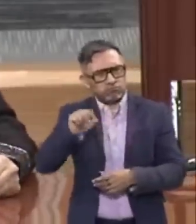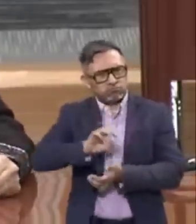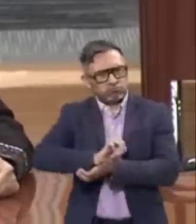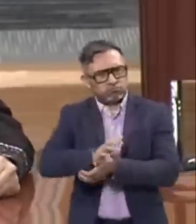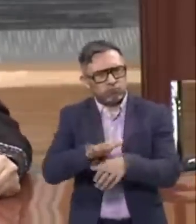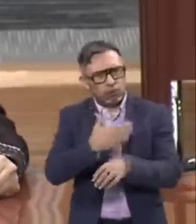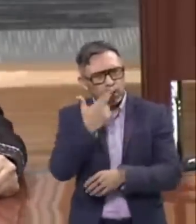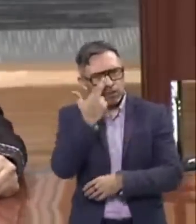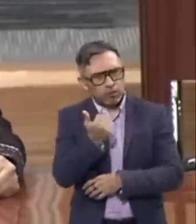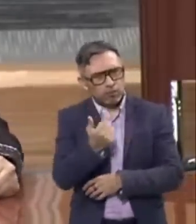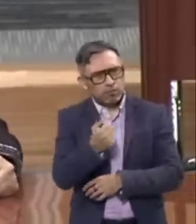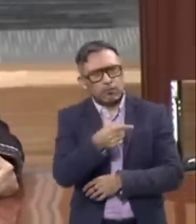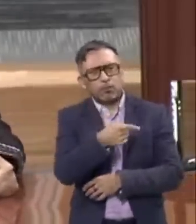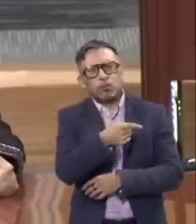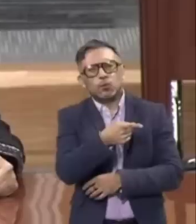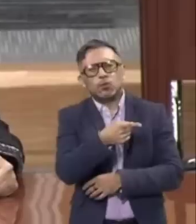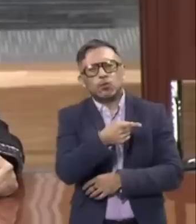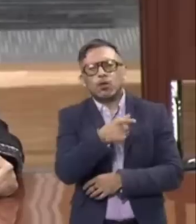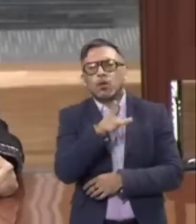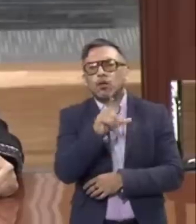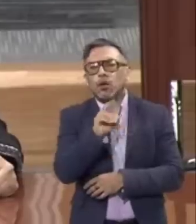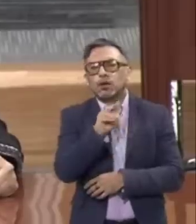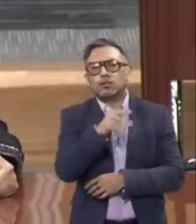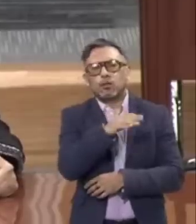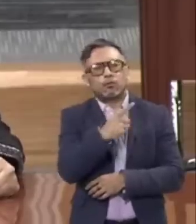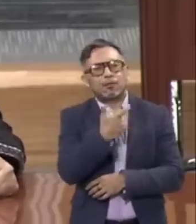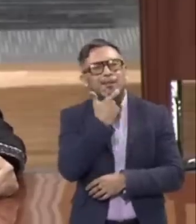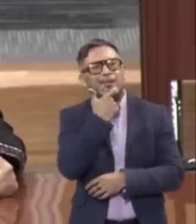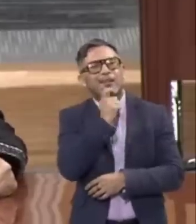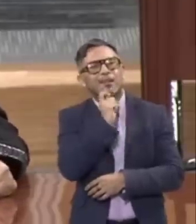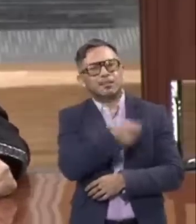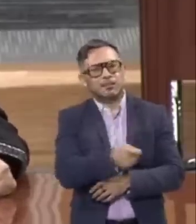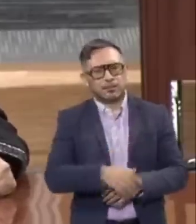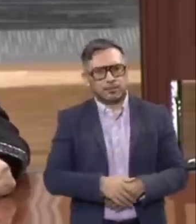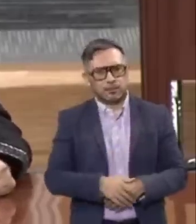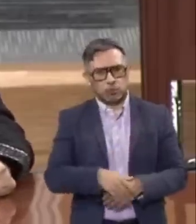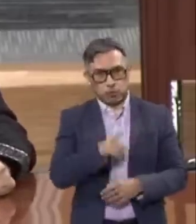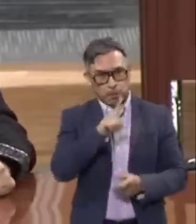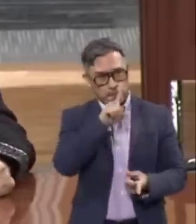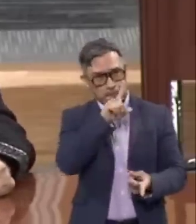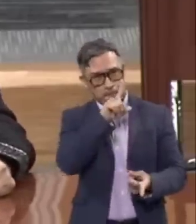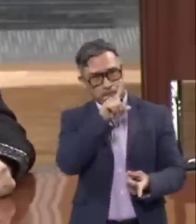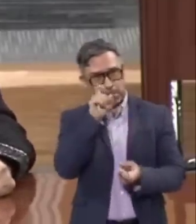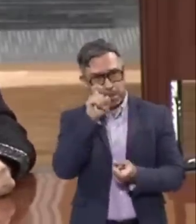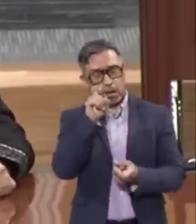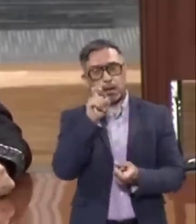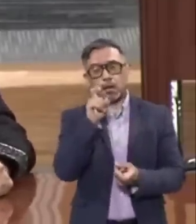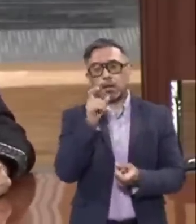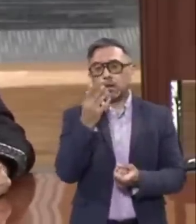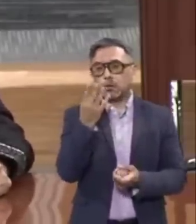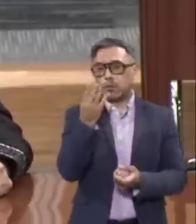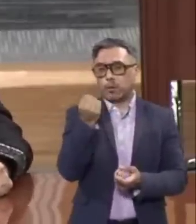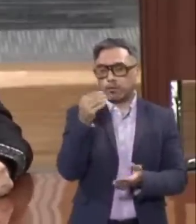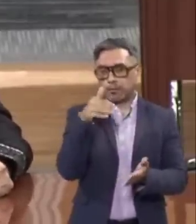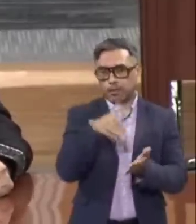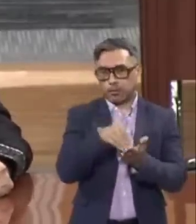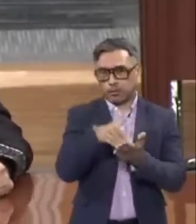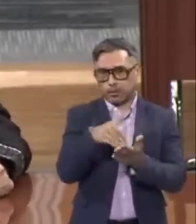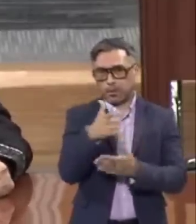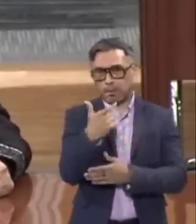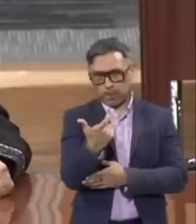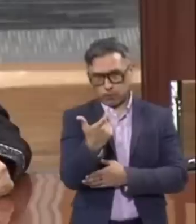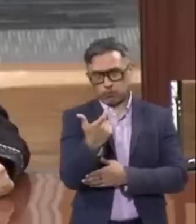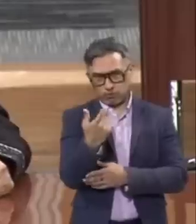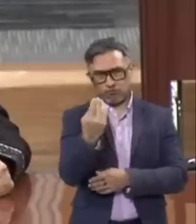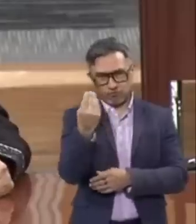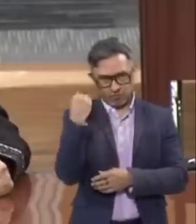¿De qué se ríe, señor Lorenzo? ¿De llevarse 9 millones de pesos, de